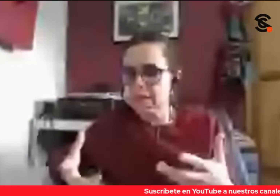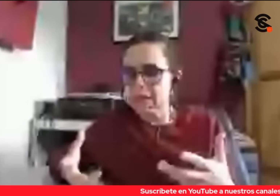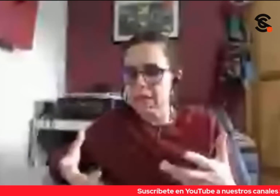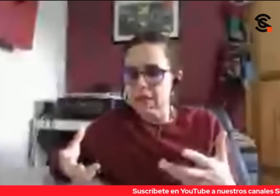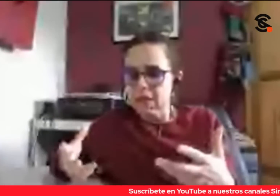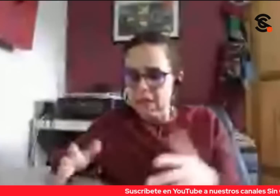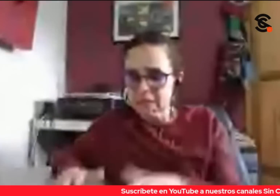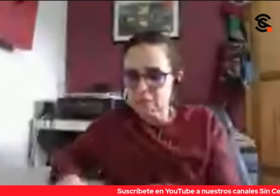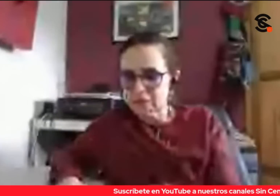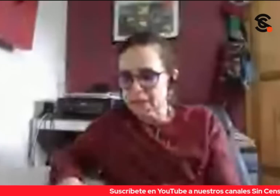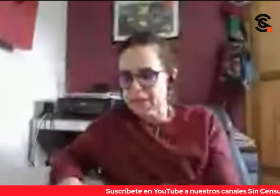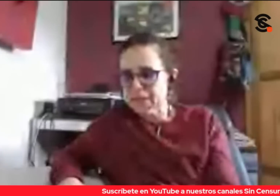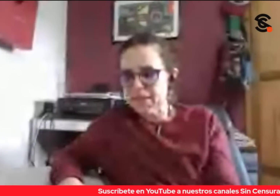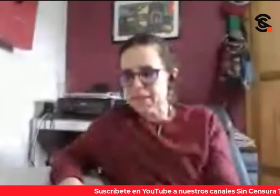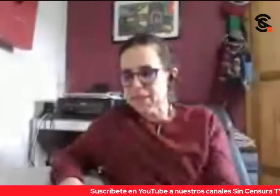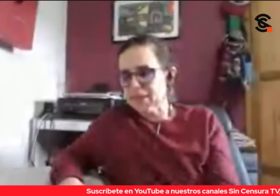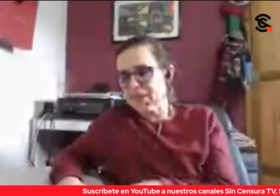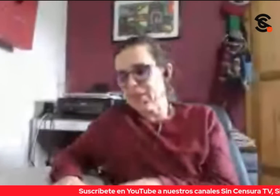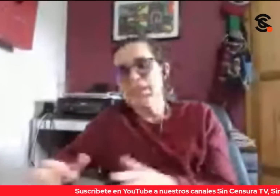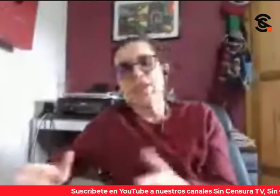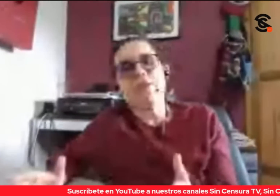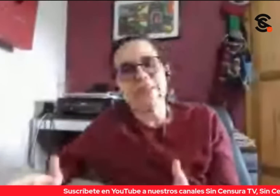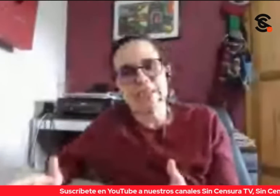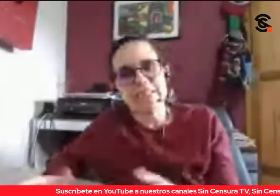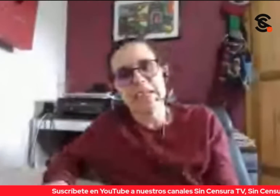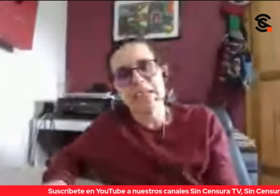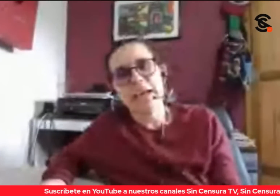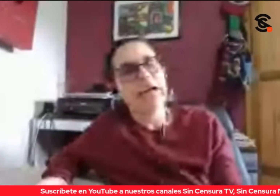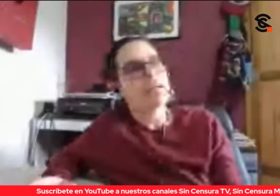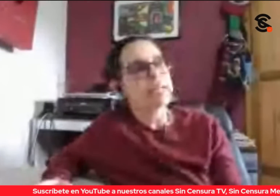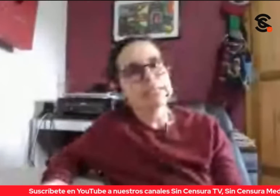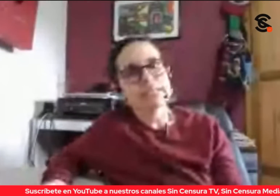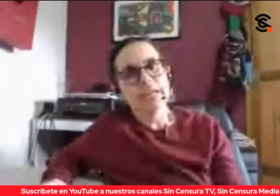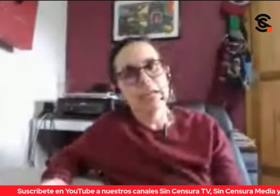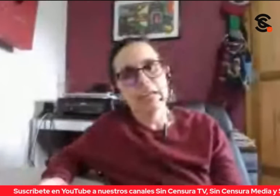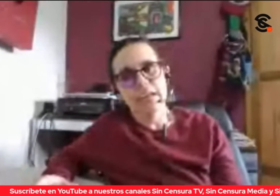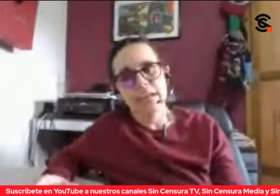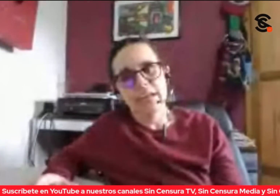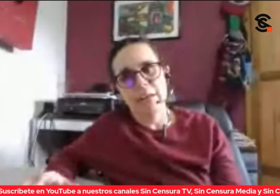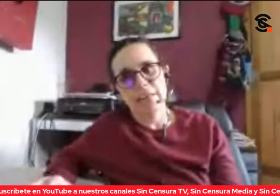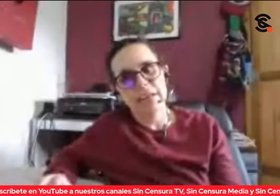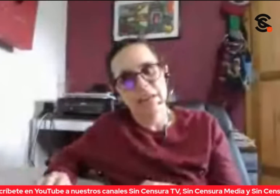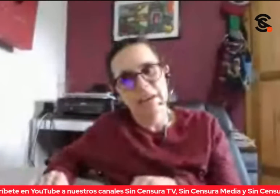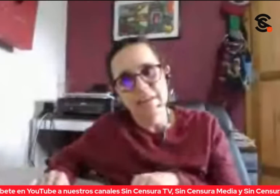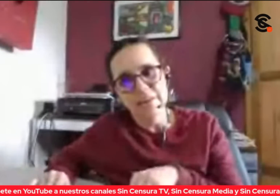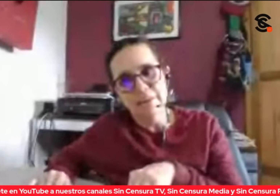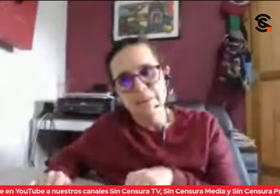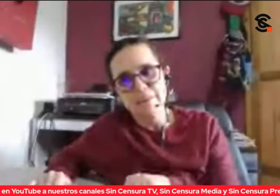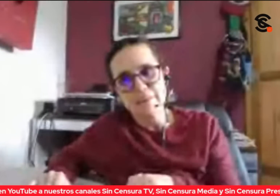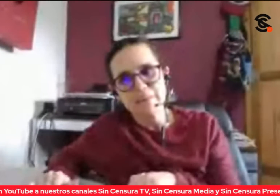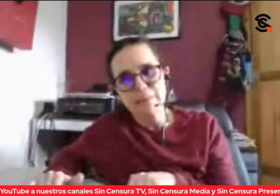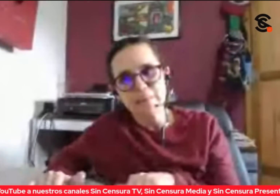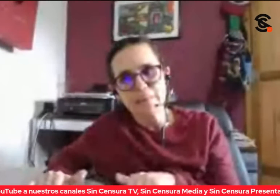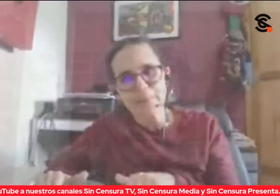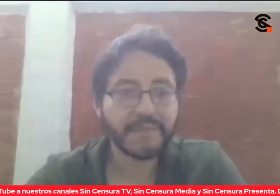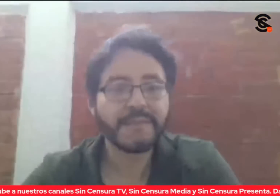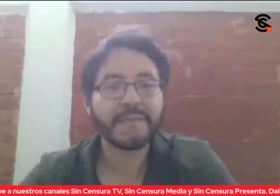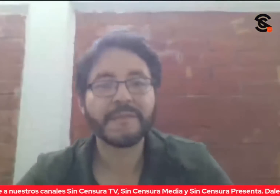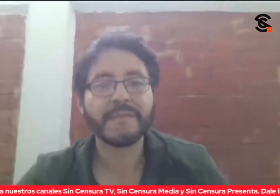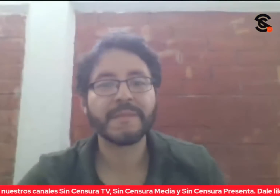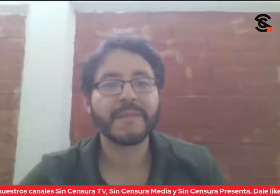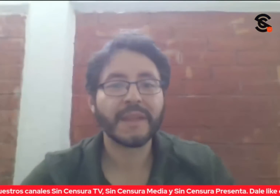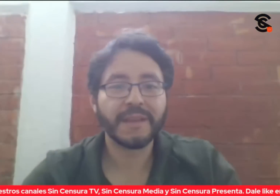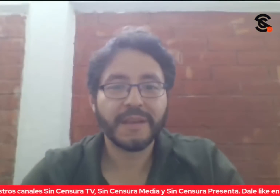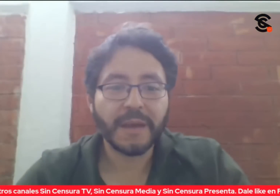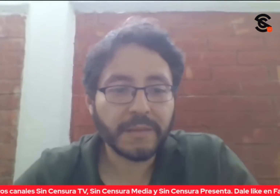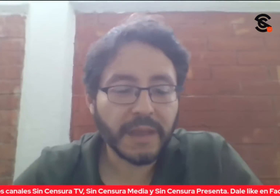pensar a partir de esto este debate que se genera a raíz de la mañanera?